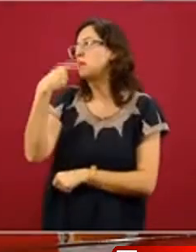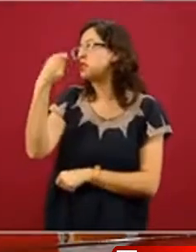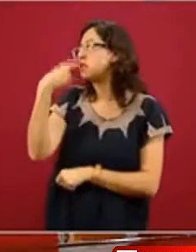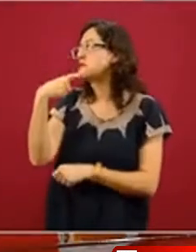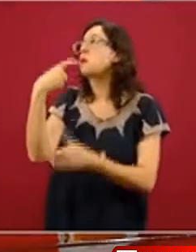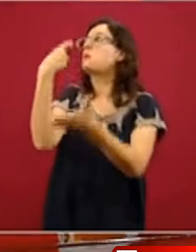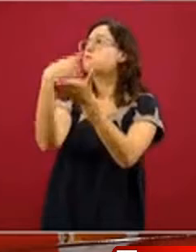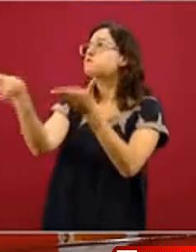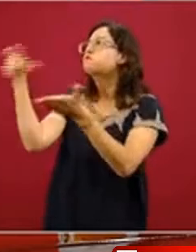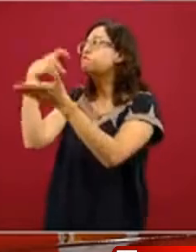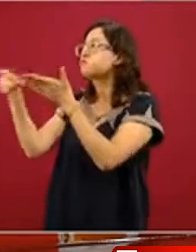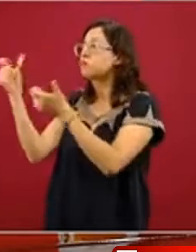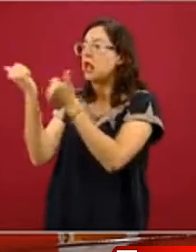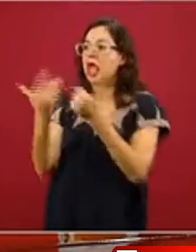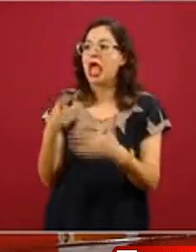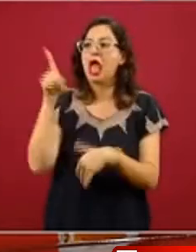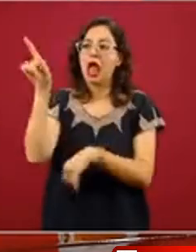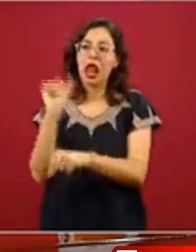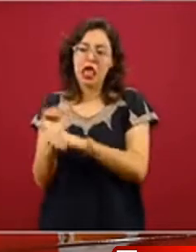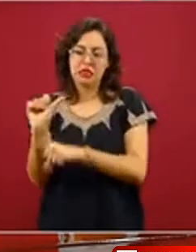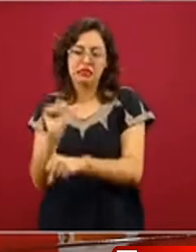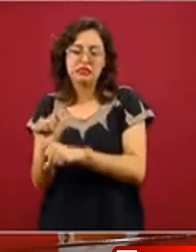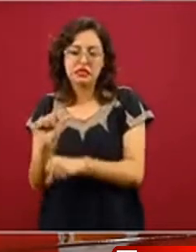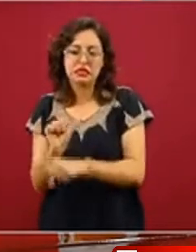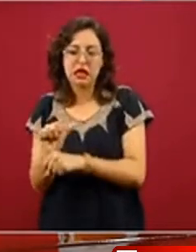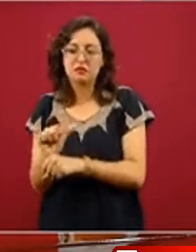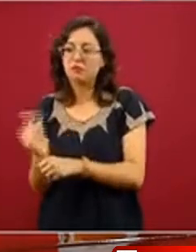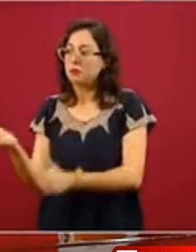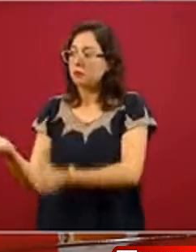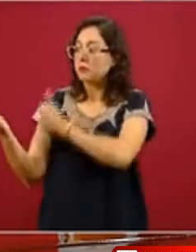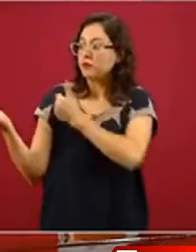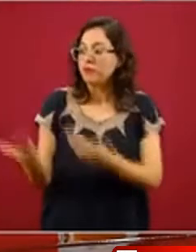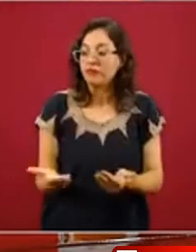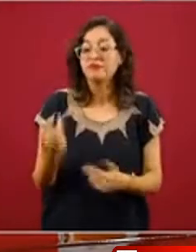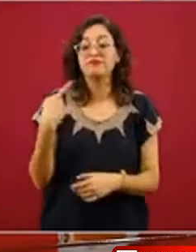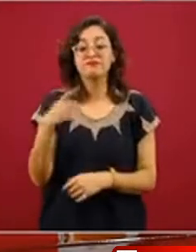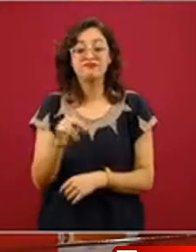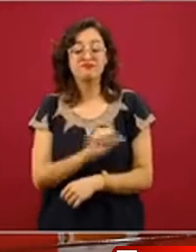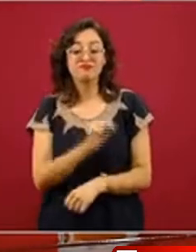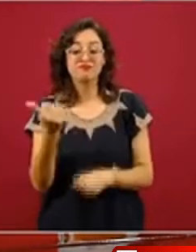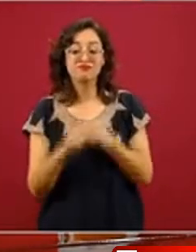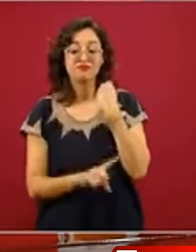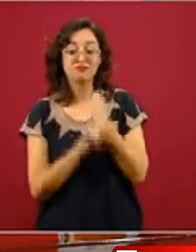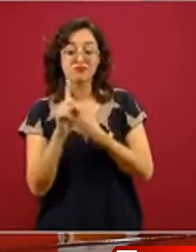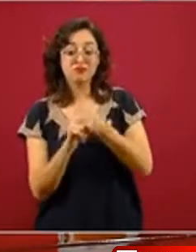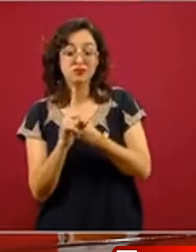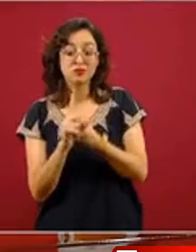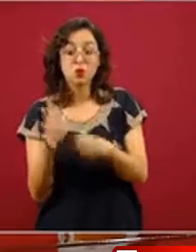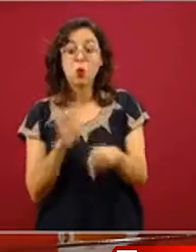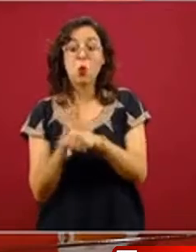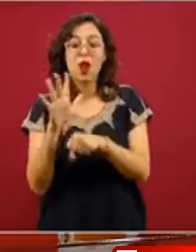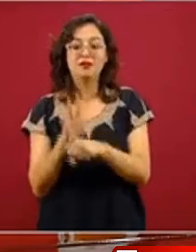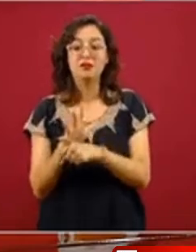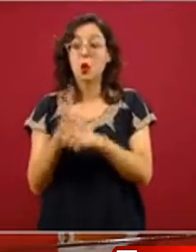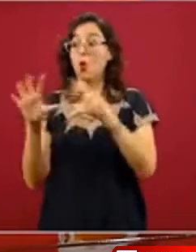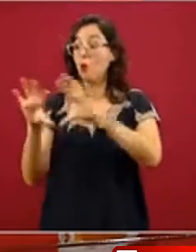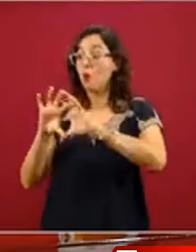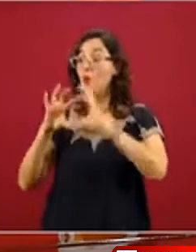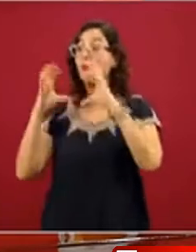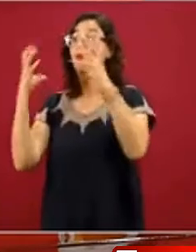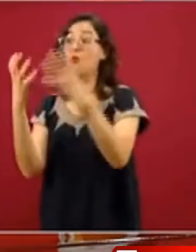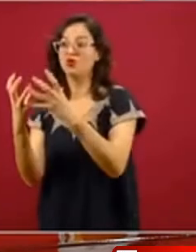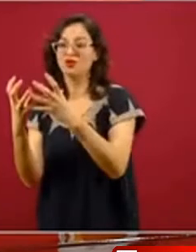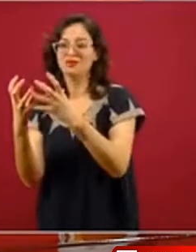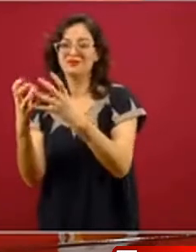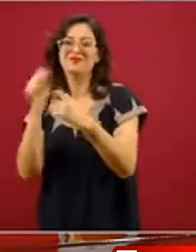en varios países, en particular en Argentina, pero enfrentamos otro problema, que era en el mercado mundial. También hay